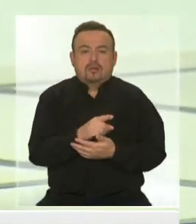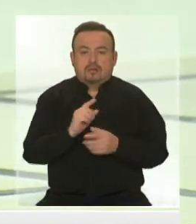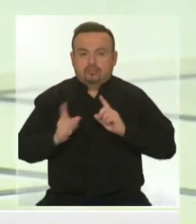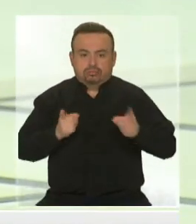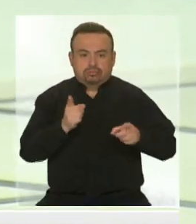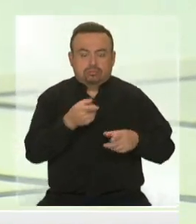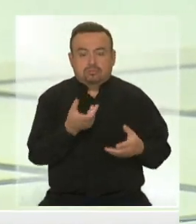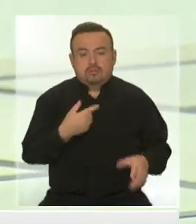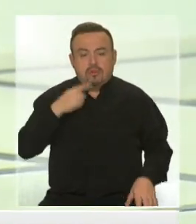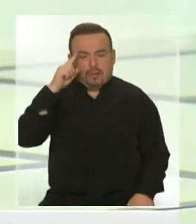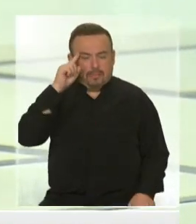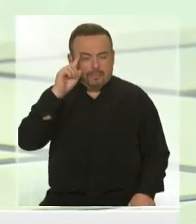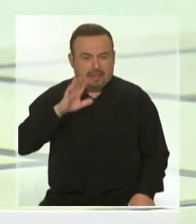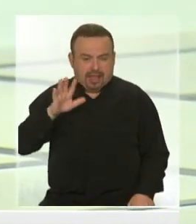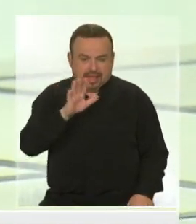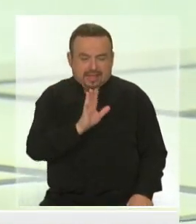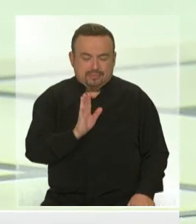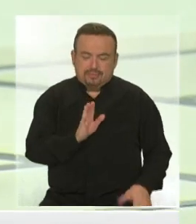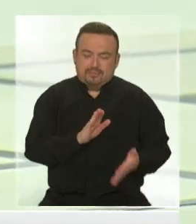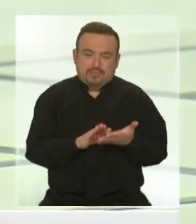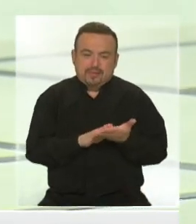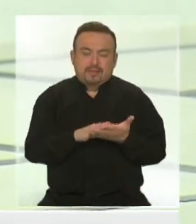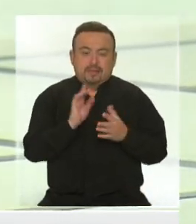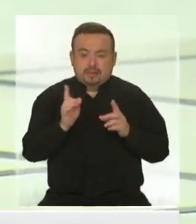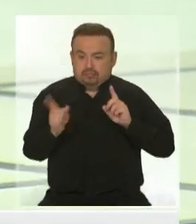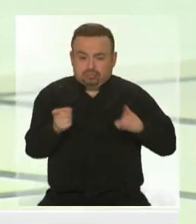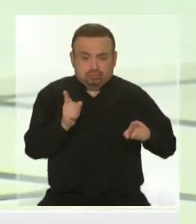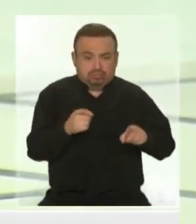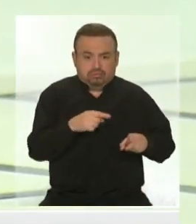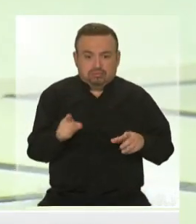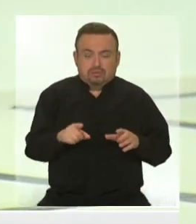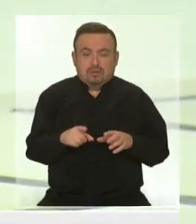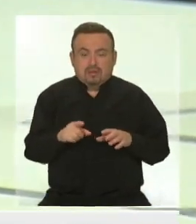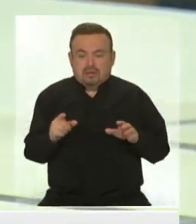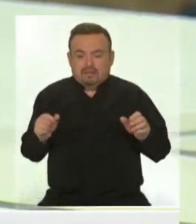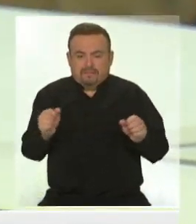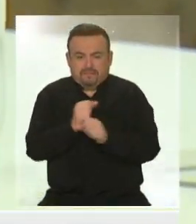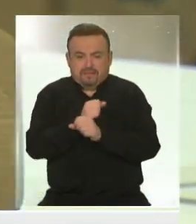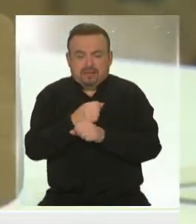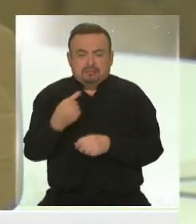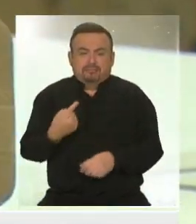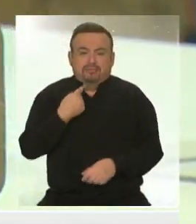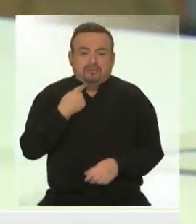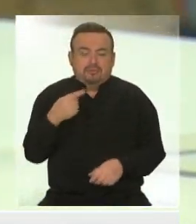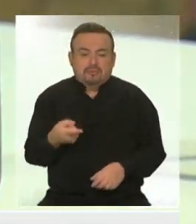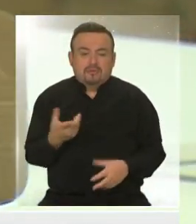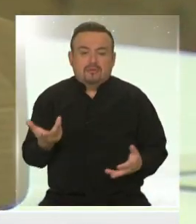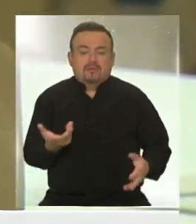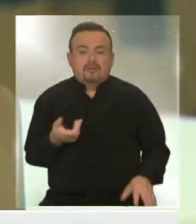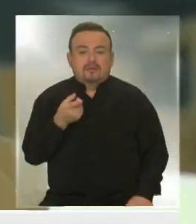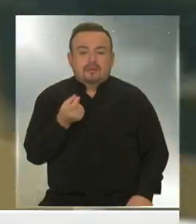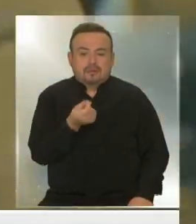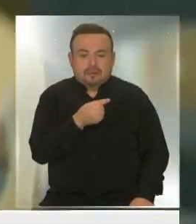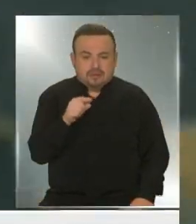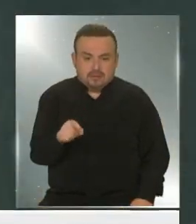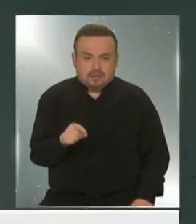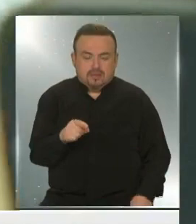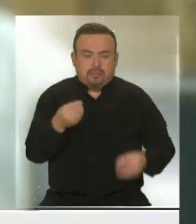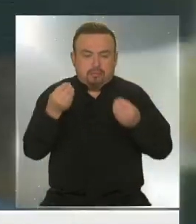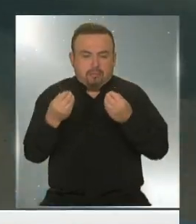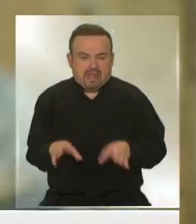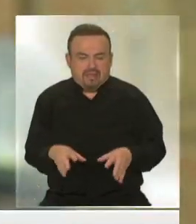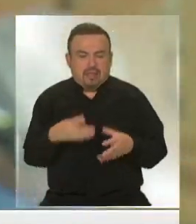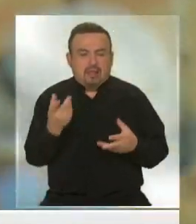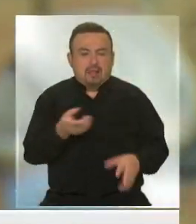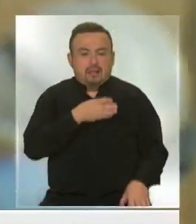logística. Imagínate que toda una logística de cadena de frío se vea afectada, justamente el costo que eso tiene en